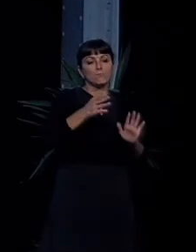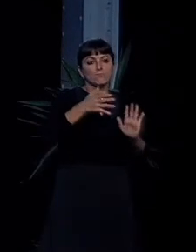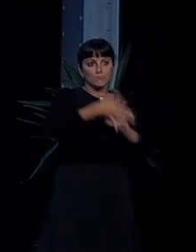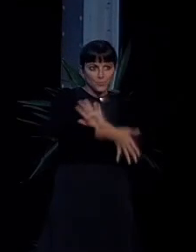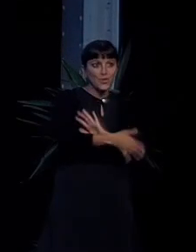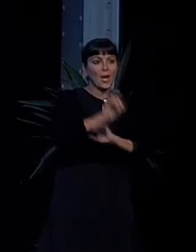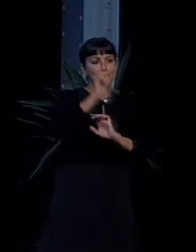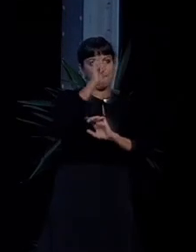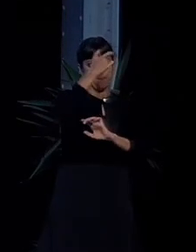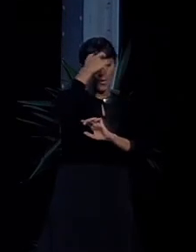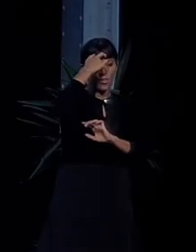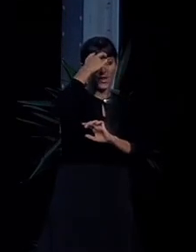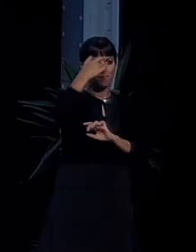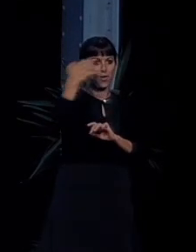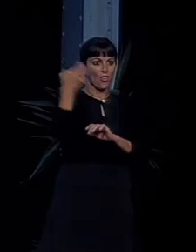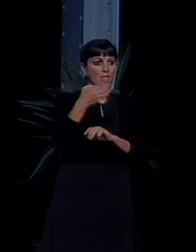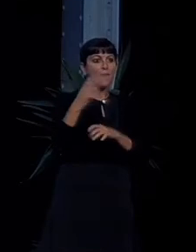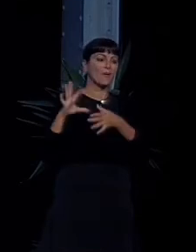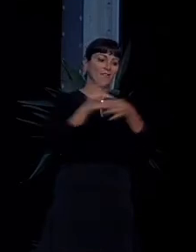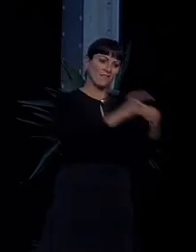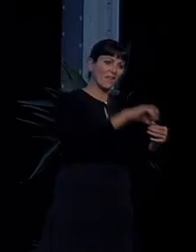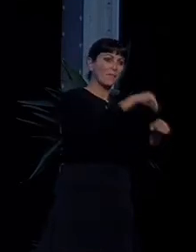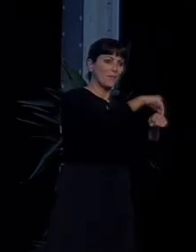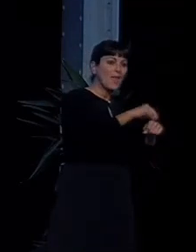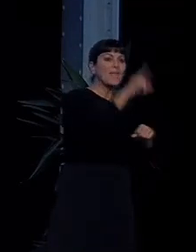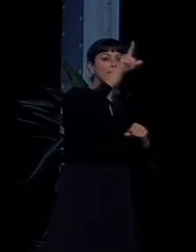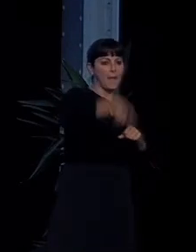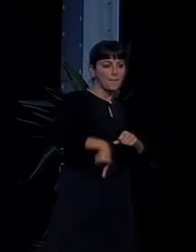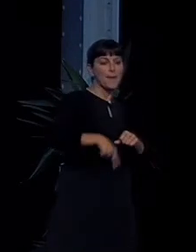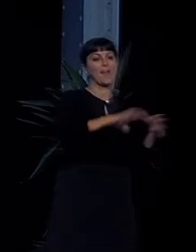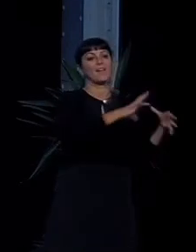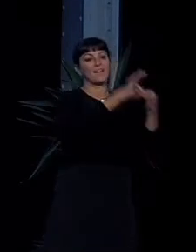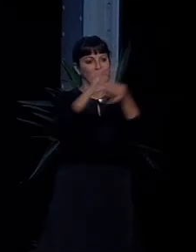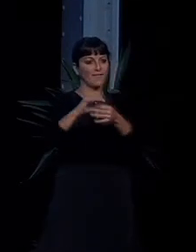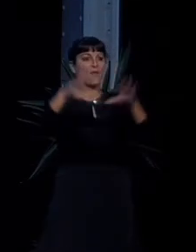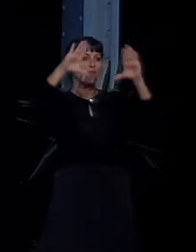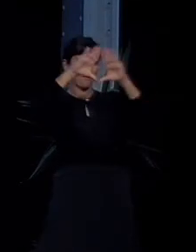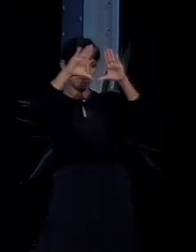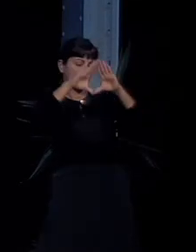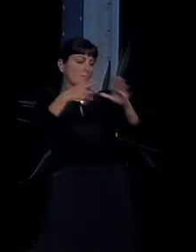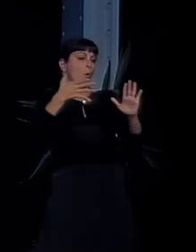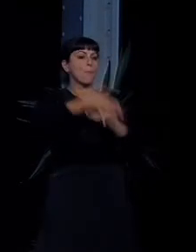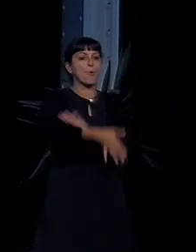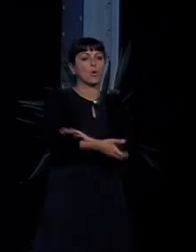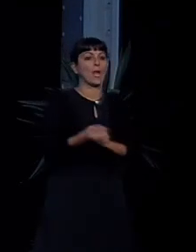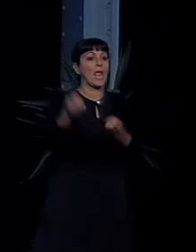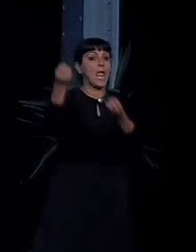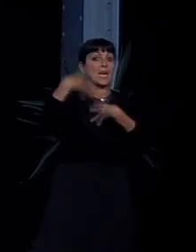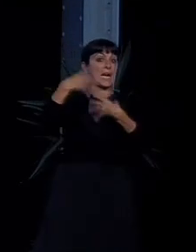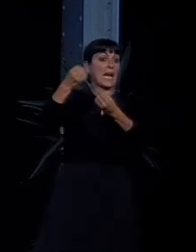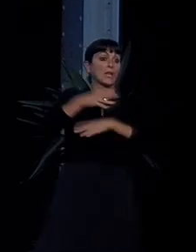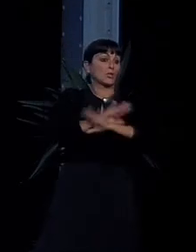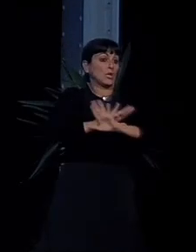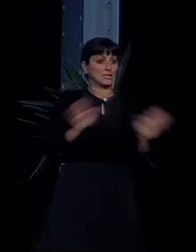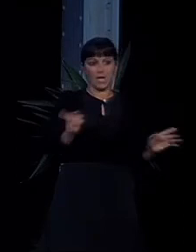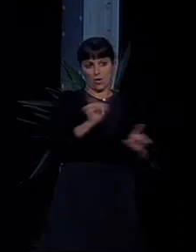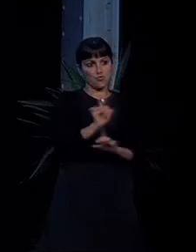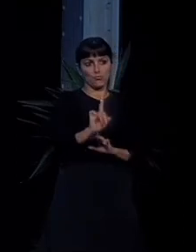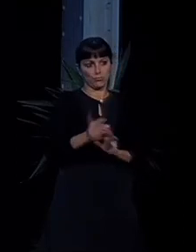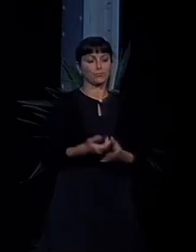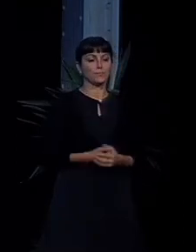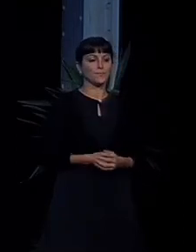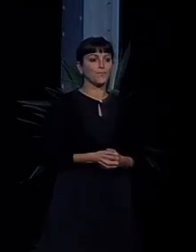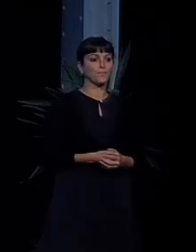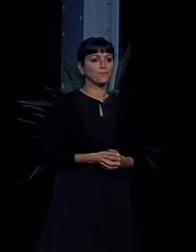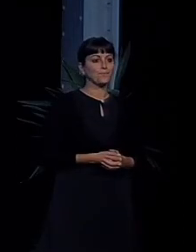conceptualizarlo y hay que politizarlo desde la teoría crítica feminista, ¿no? Si no, simplemente es una narrativa o una descripción, ¿no? Inicio